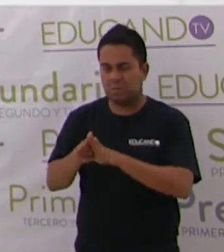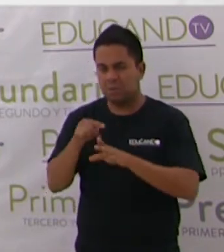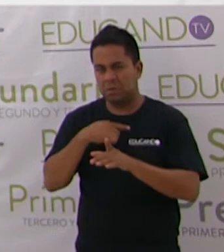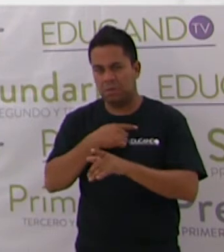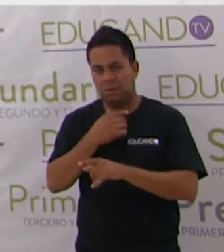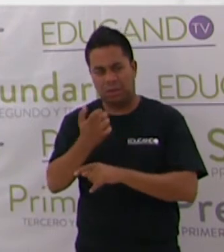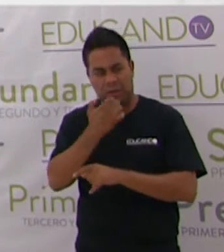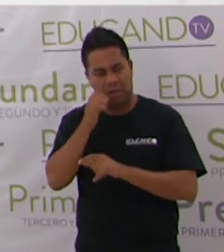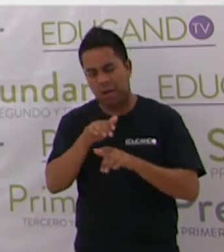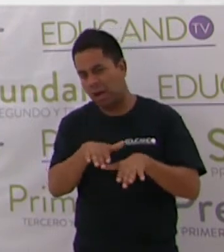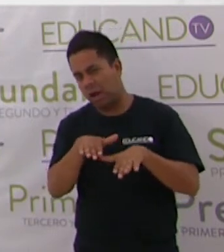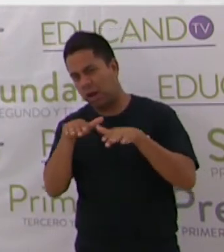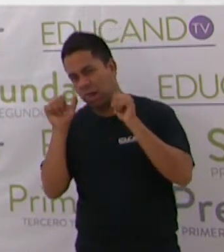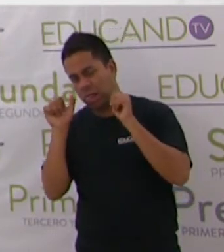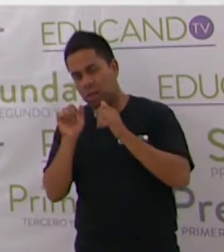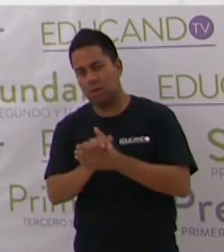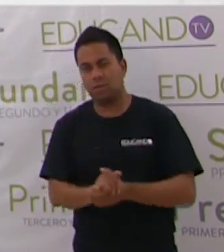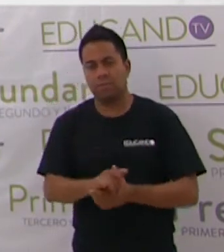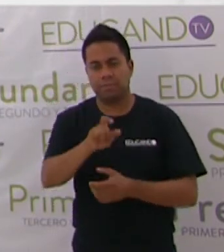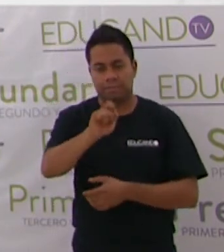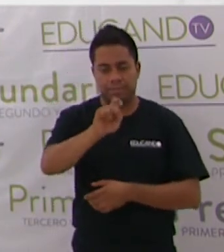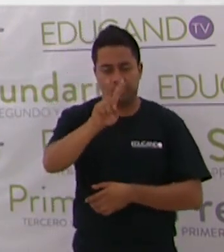escuela. El